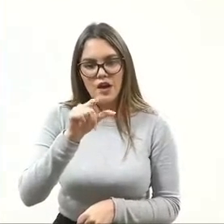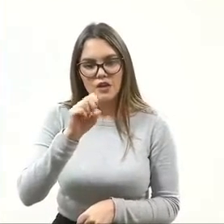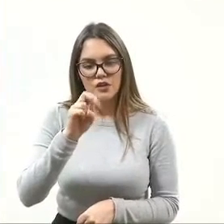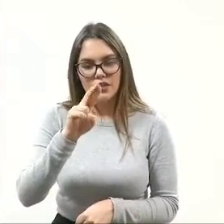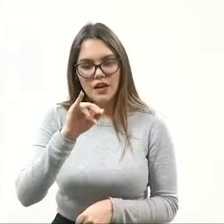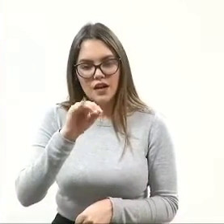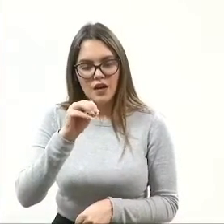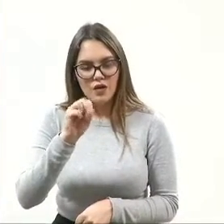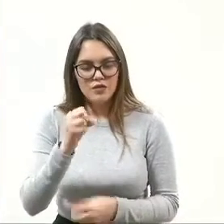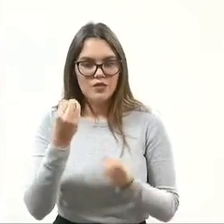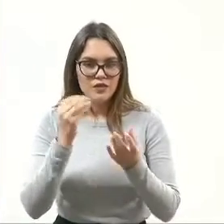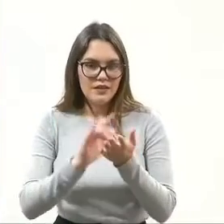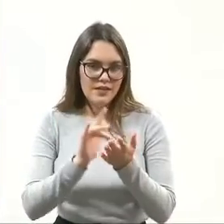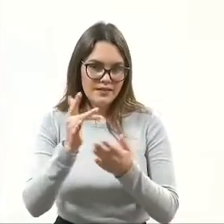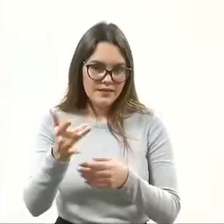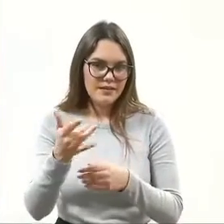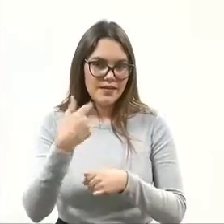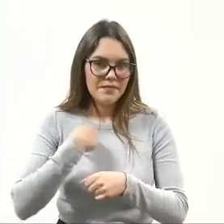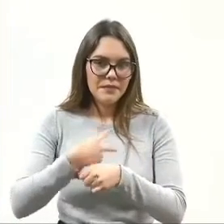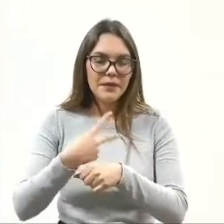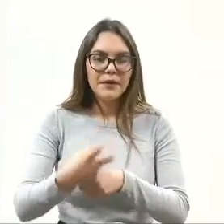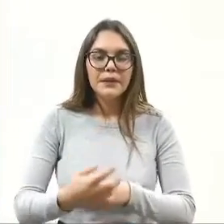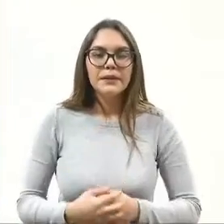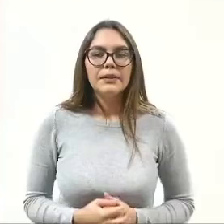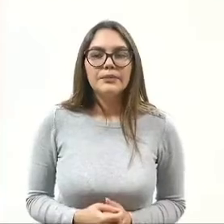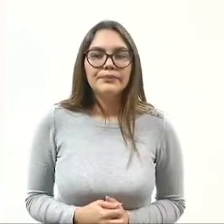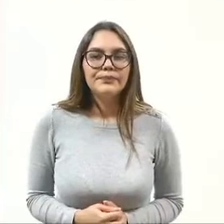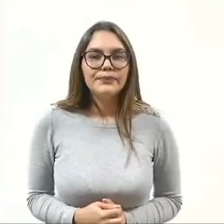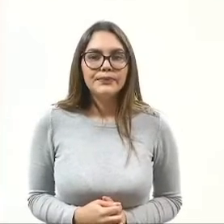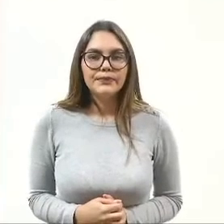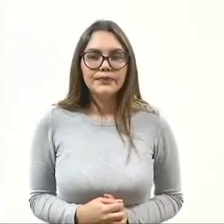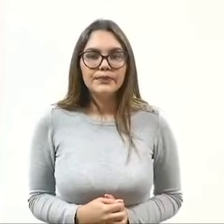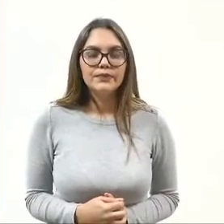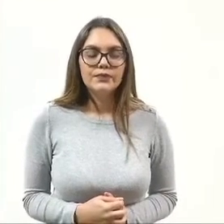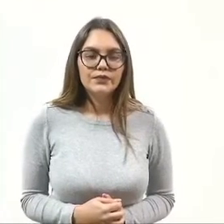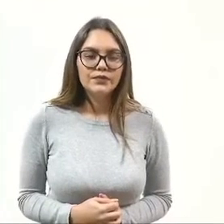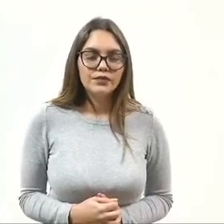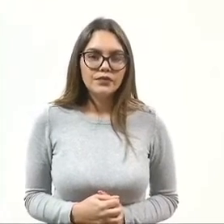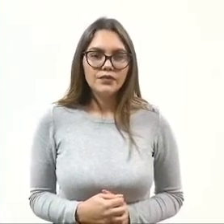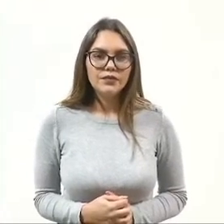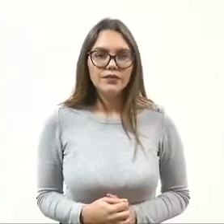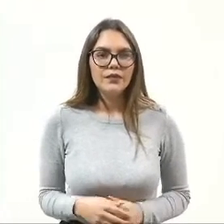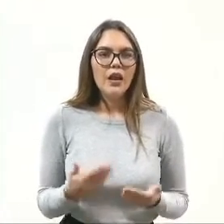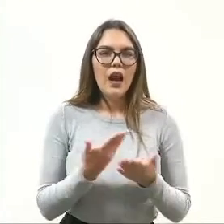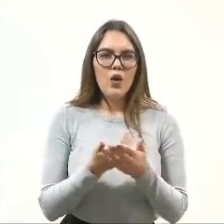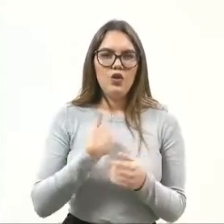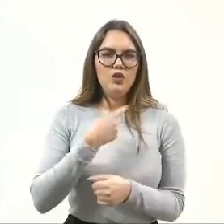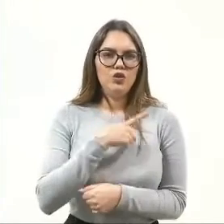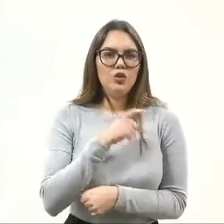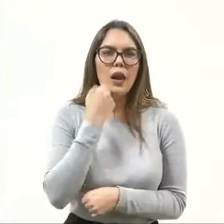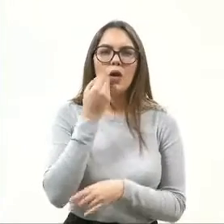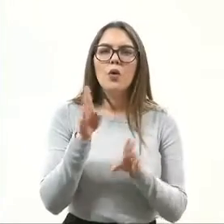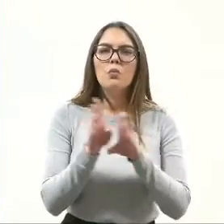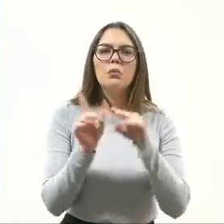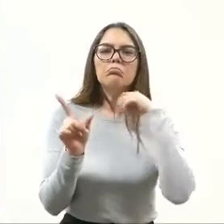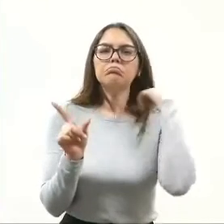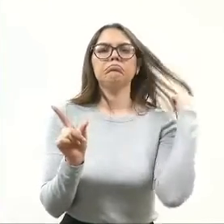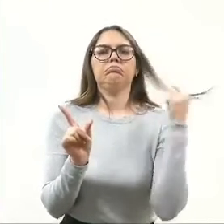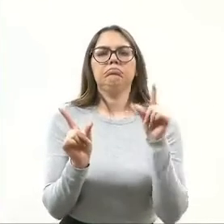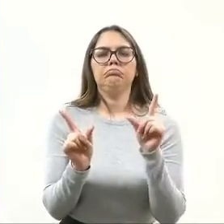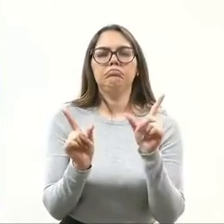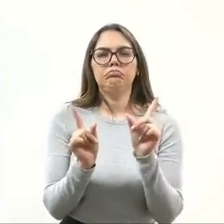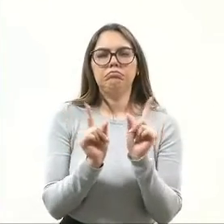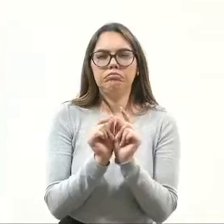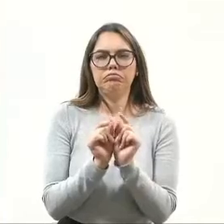gracias por la invitación permítanme expresar brevemente algunas reflexiones en relación con el